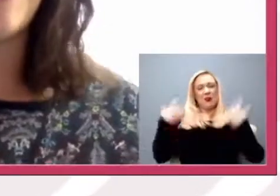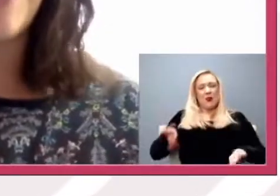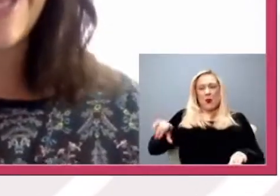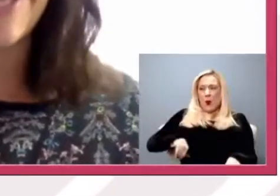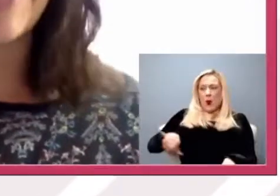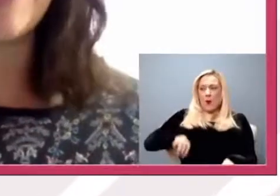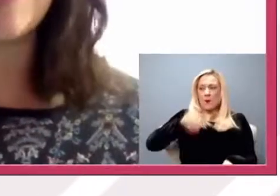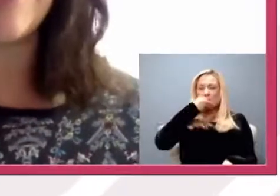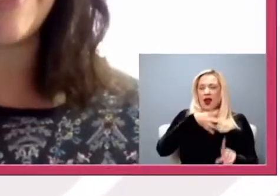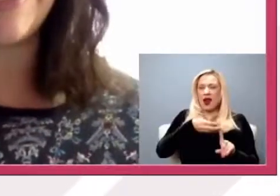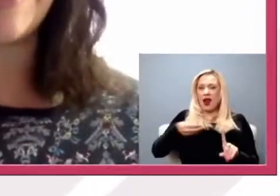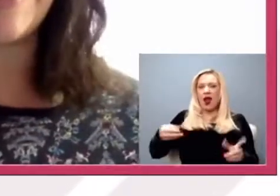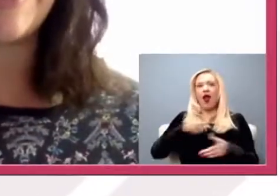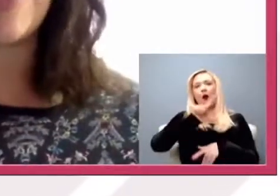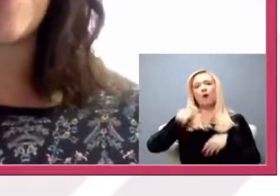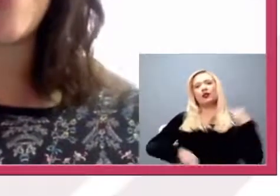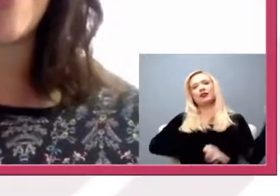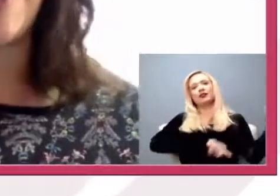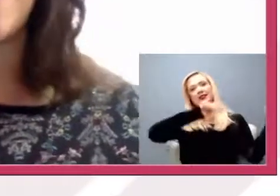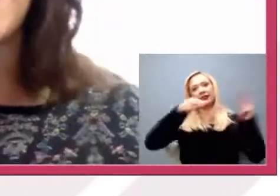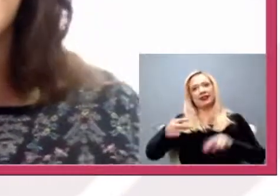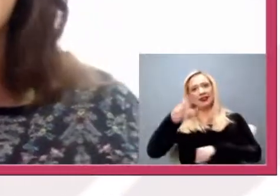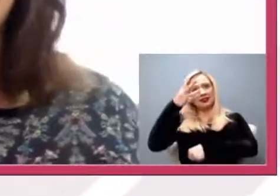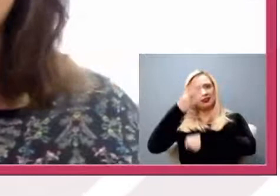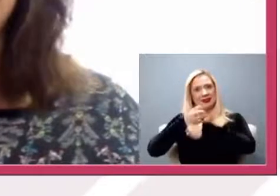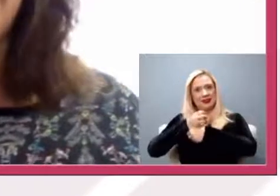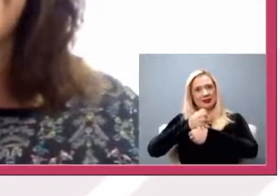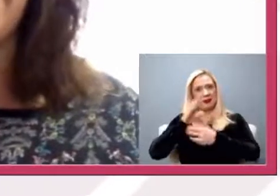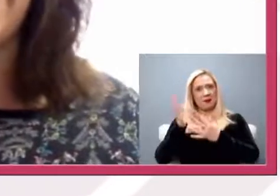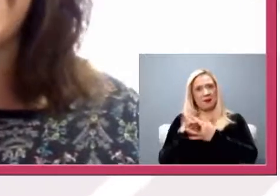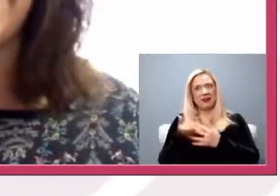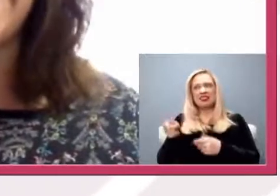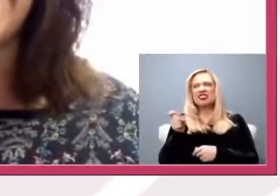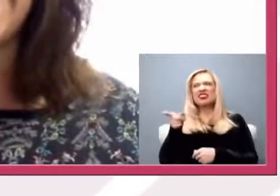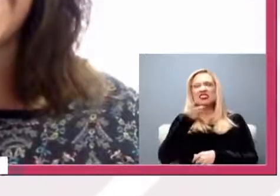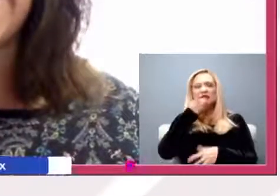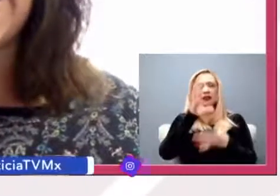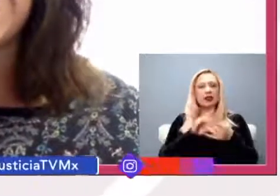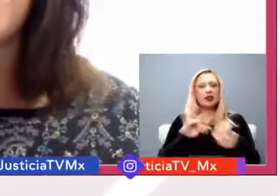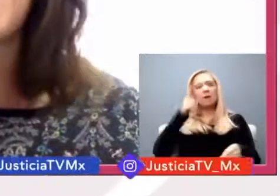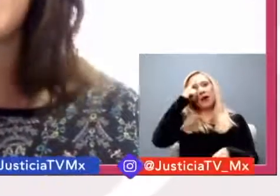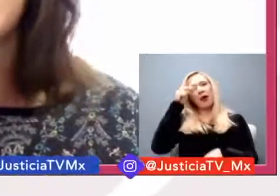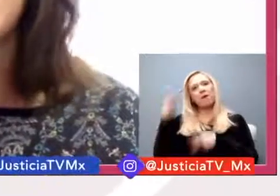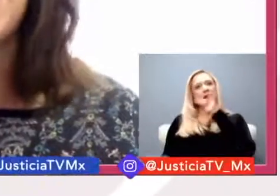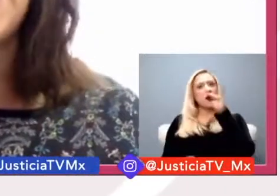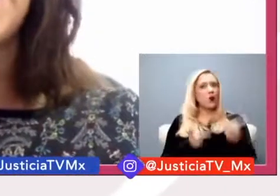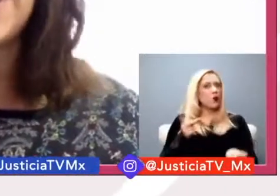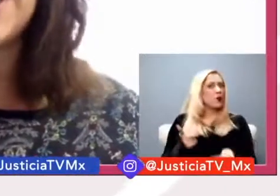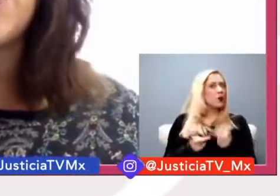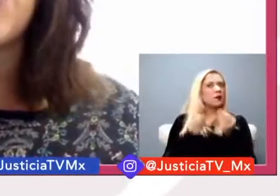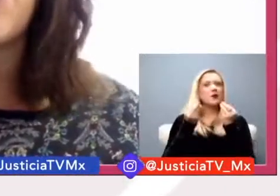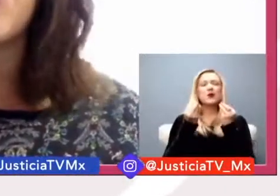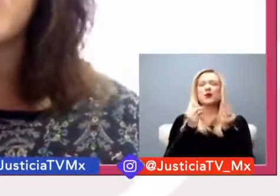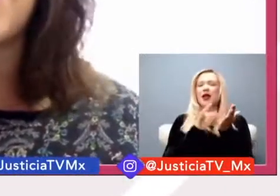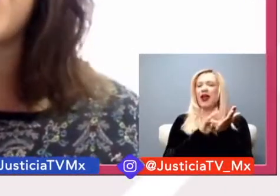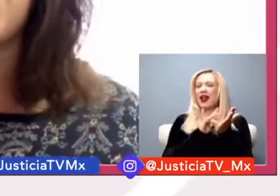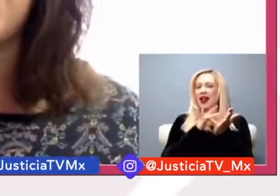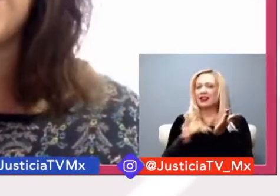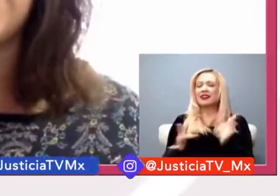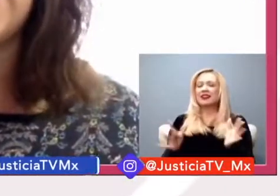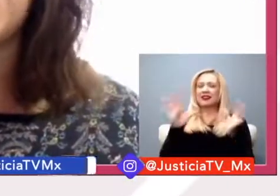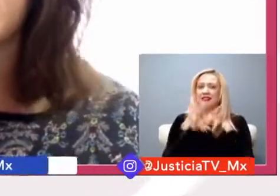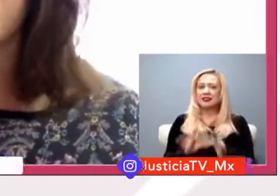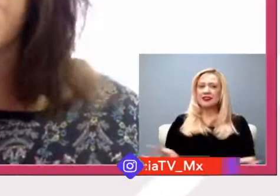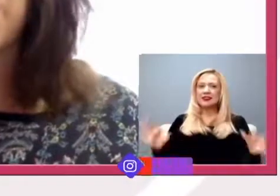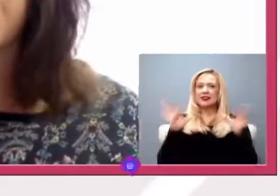de Alejandra sobre este tema y las preguntas de cierre. Y bueno, pues muchísimas gracias por todo esto que nos